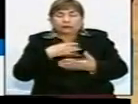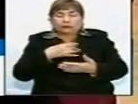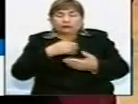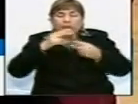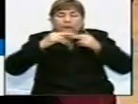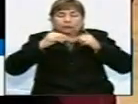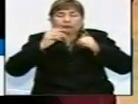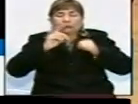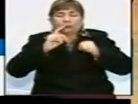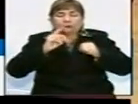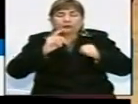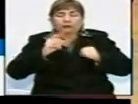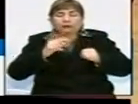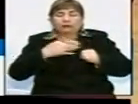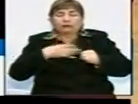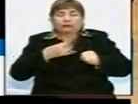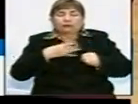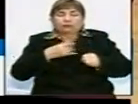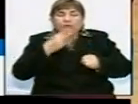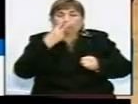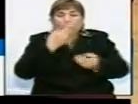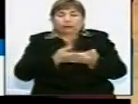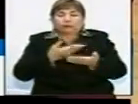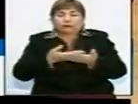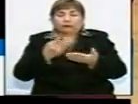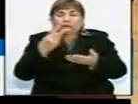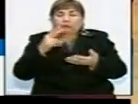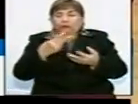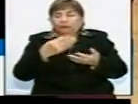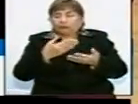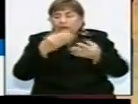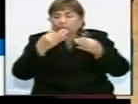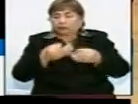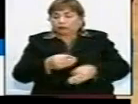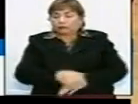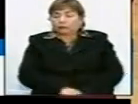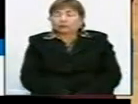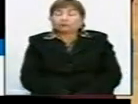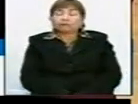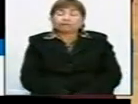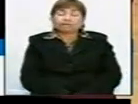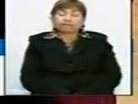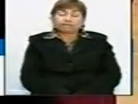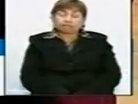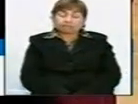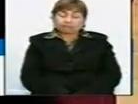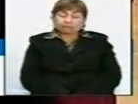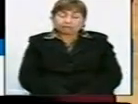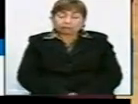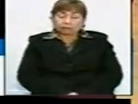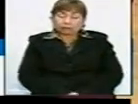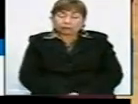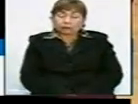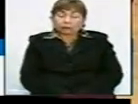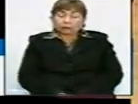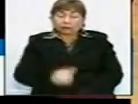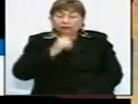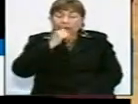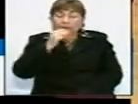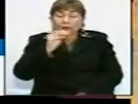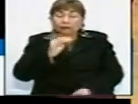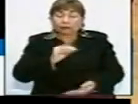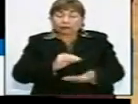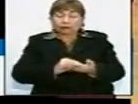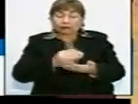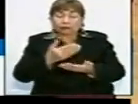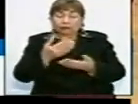gusta hacer este monitoreo sino en realidad debe servir para la toma de decisiones así que dicho esto que es más con